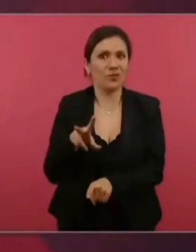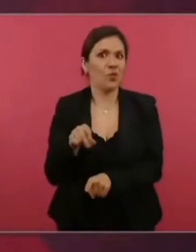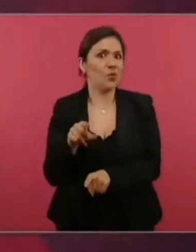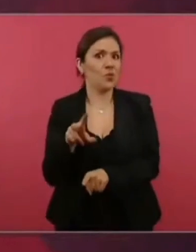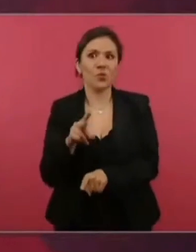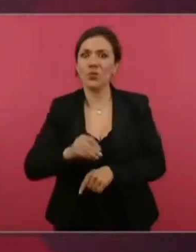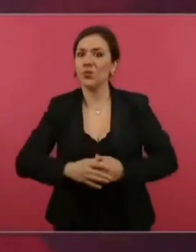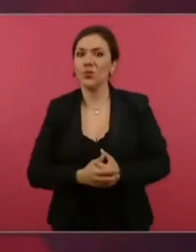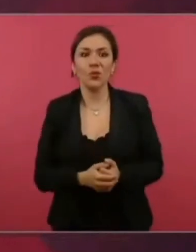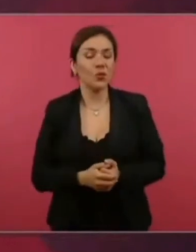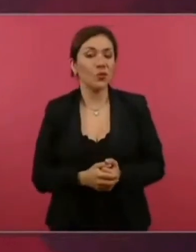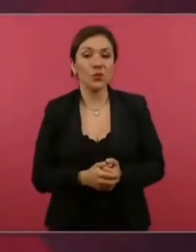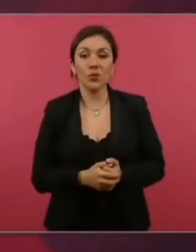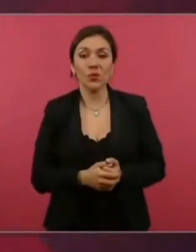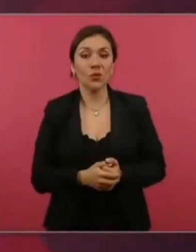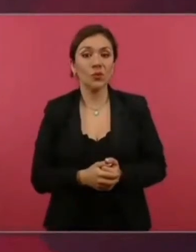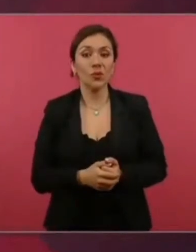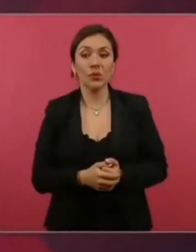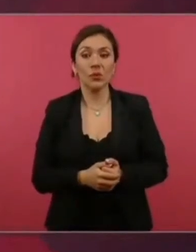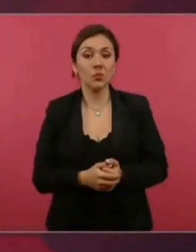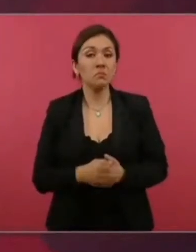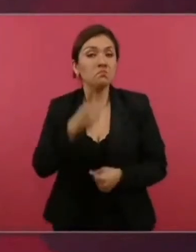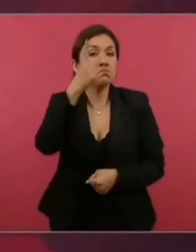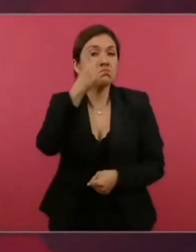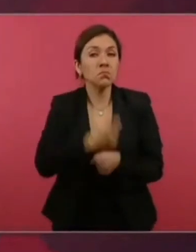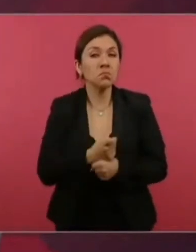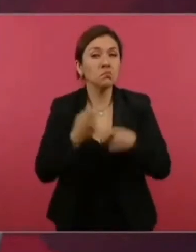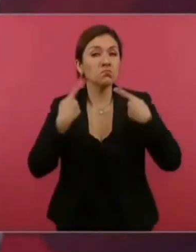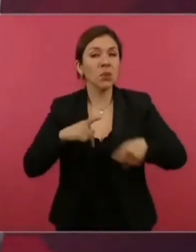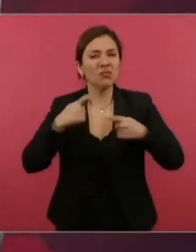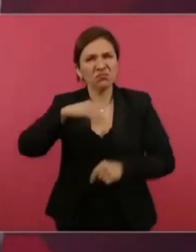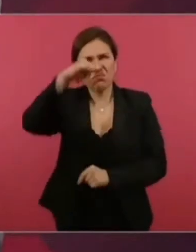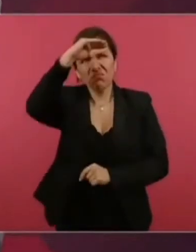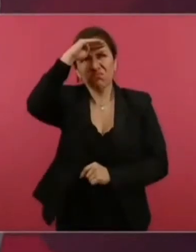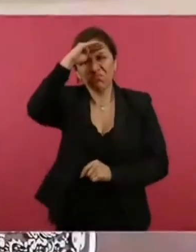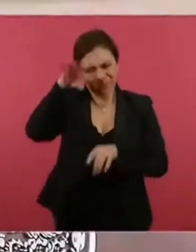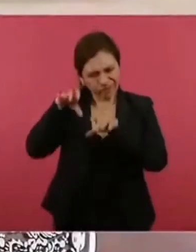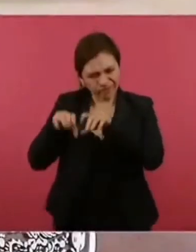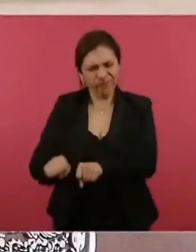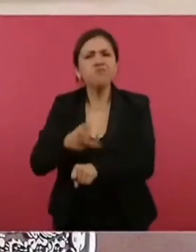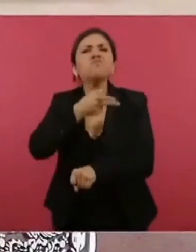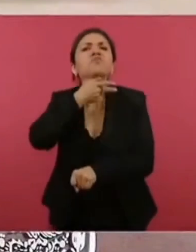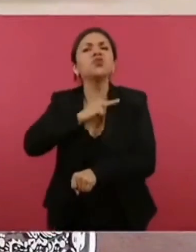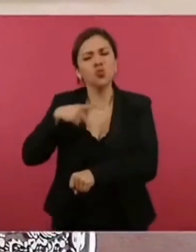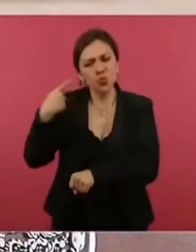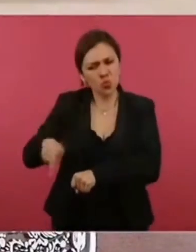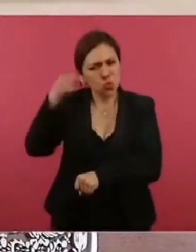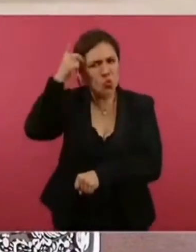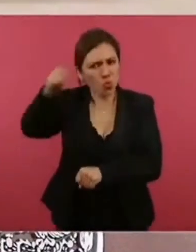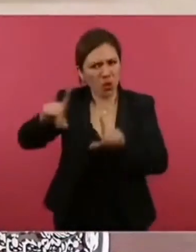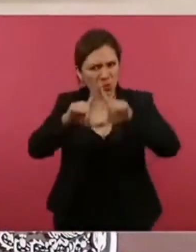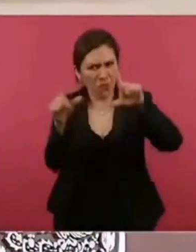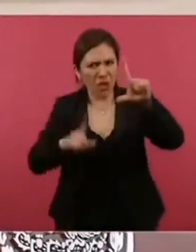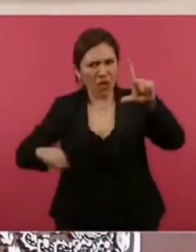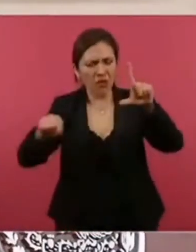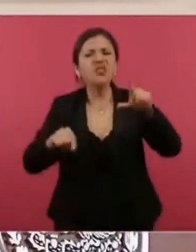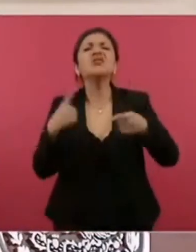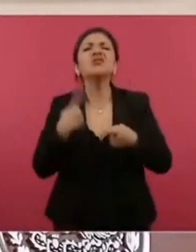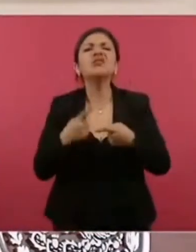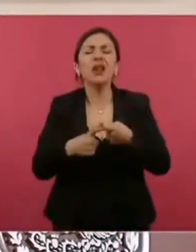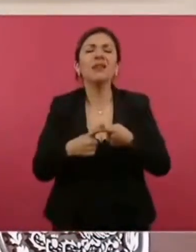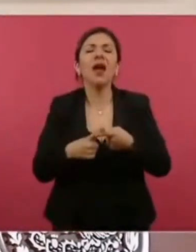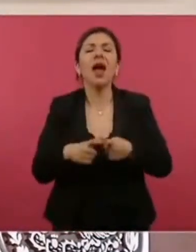¿eh? El primero que pensó en nacionalizar el petróleo fue